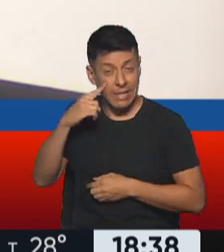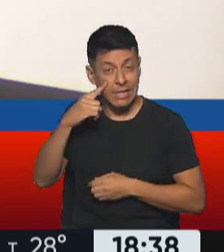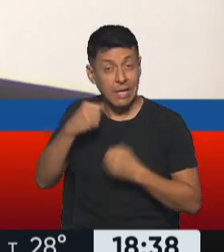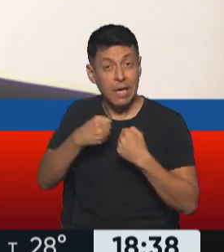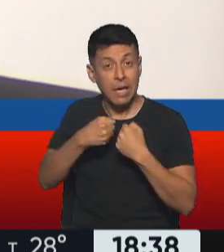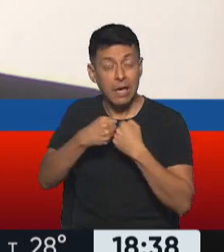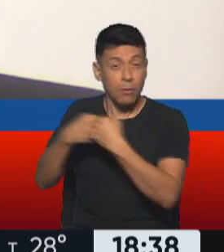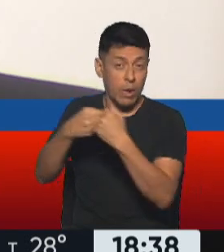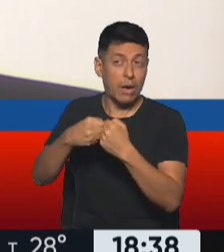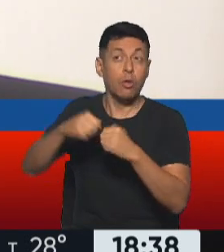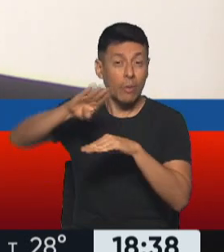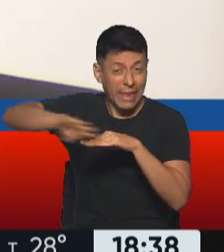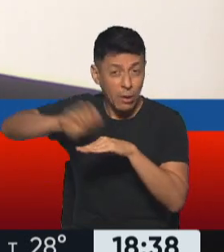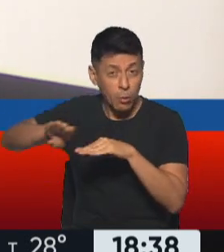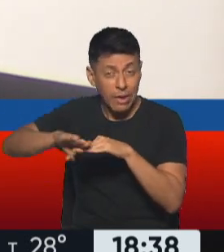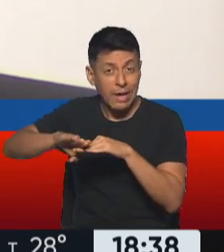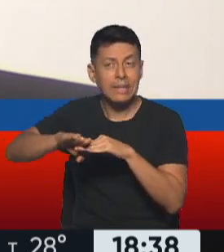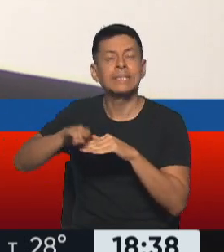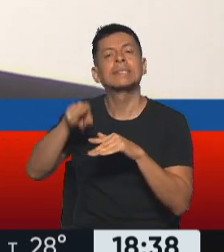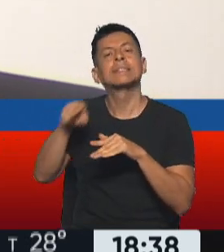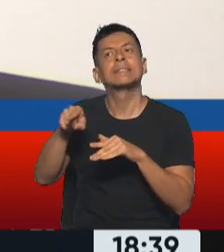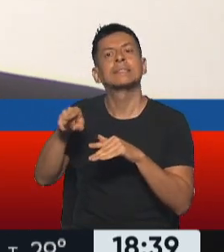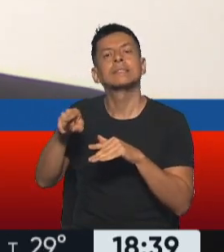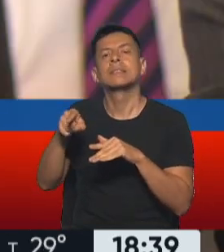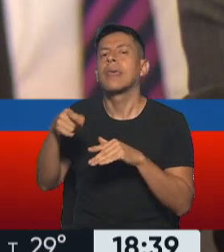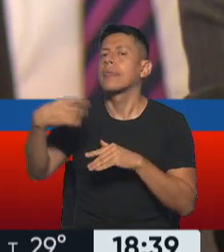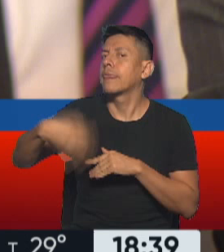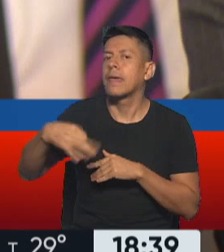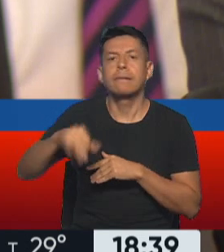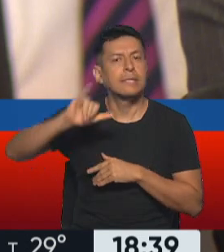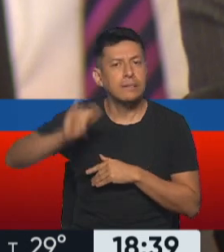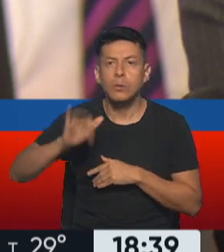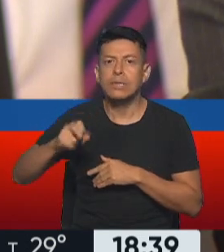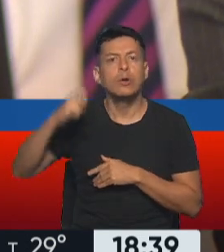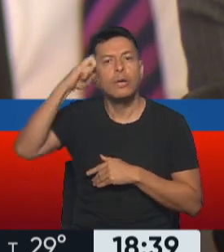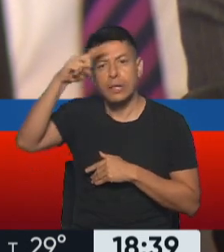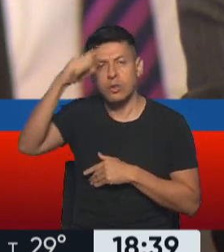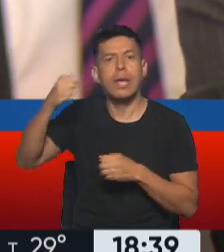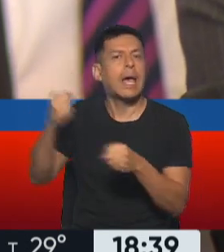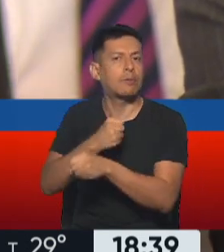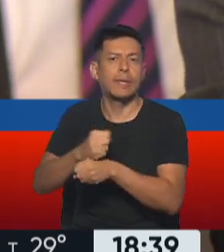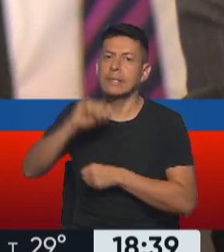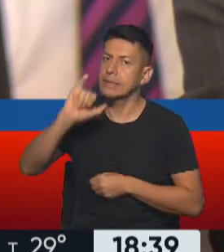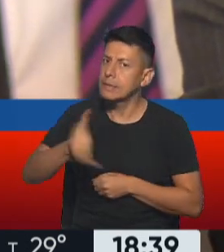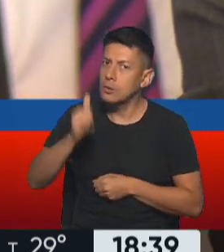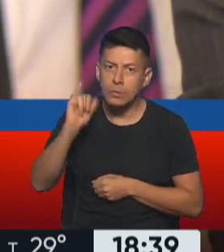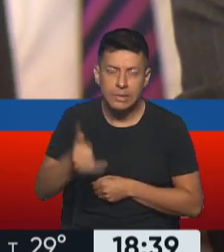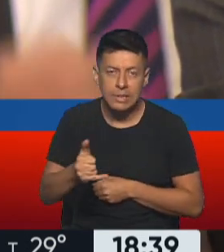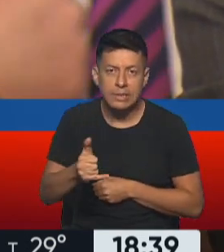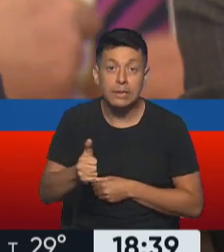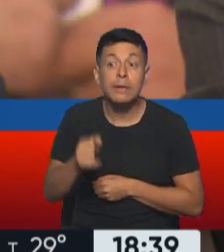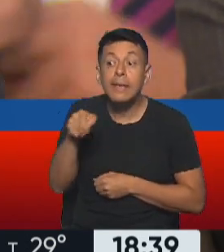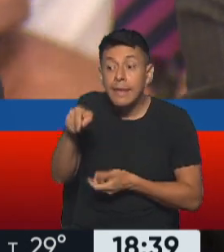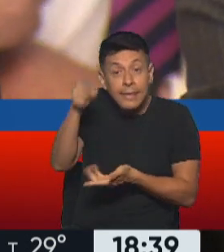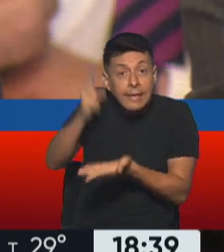Internacional, deban requerir de la aprobación del Congreso de la Nación, porque estas decisiones son